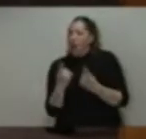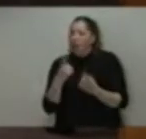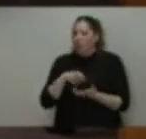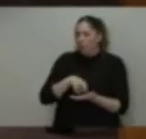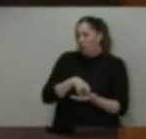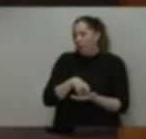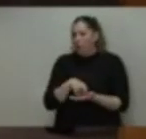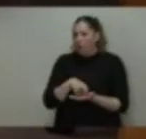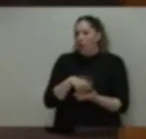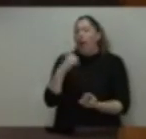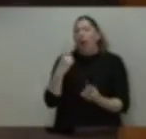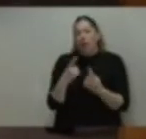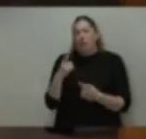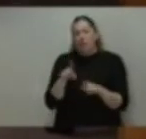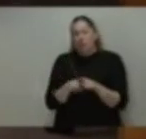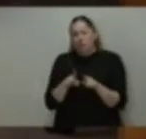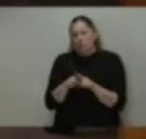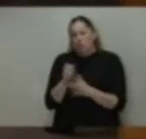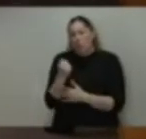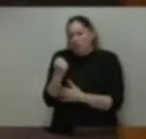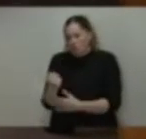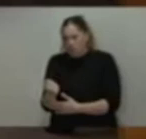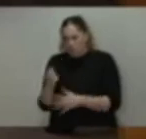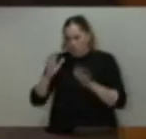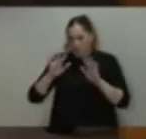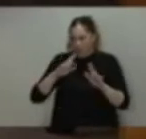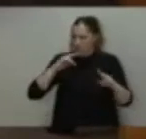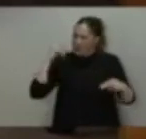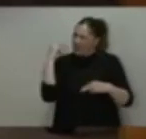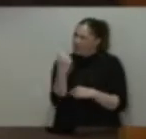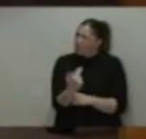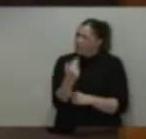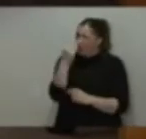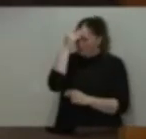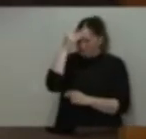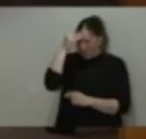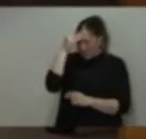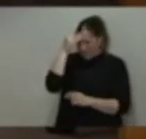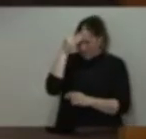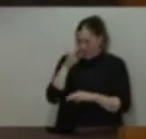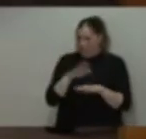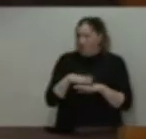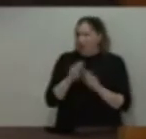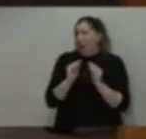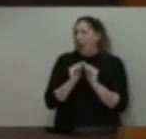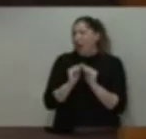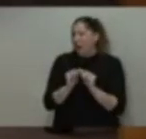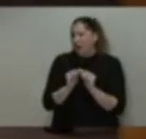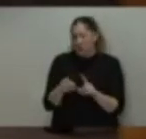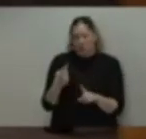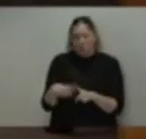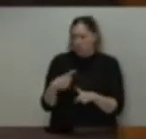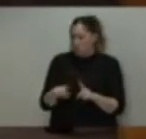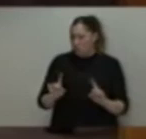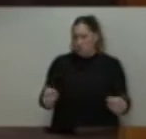compadezco. Pero lo que me temo muy mucho es que sus respuestas no están pensadas para arreglar las cosas ni dentro ni fuera de aquí. Están más bien